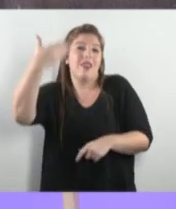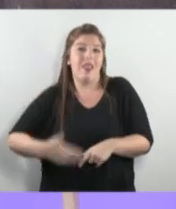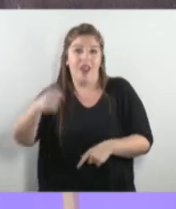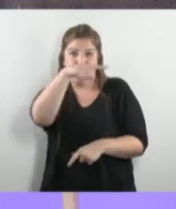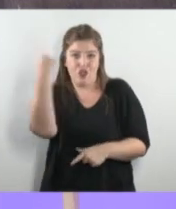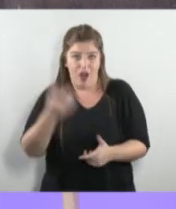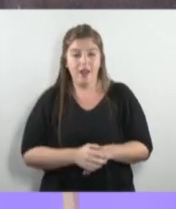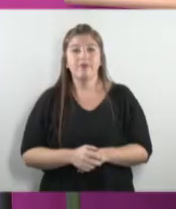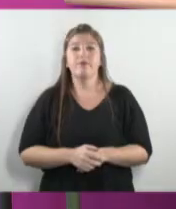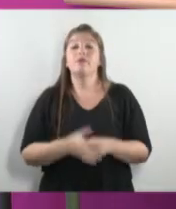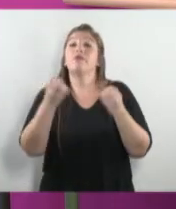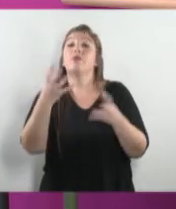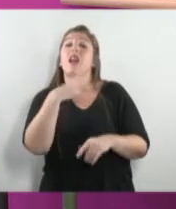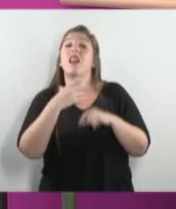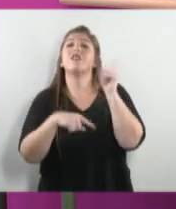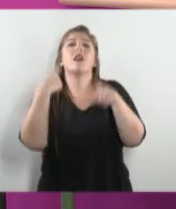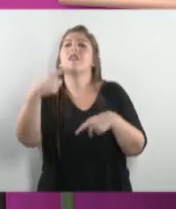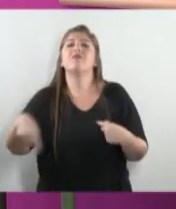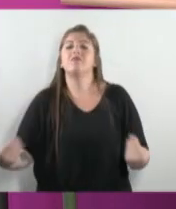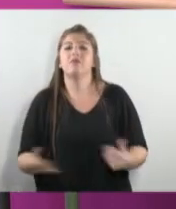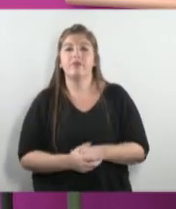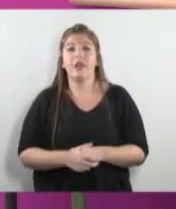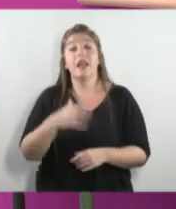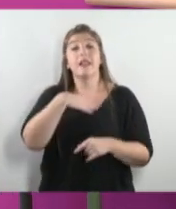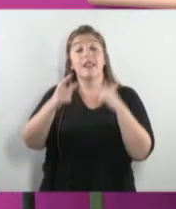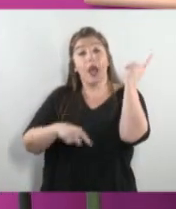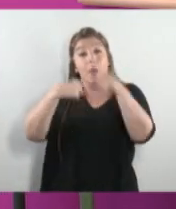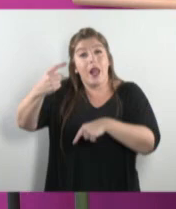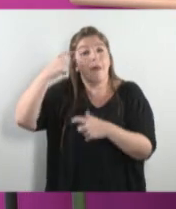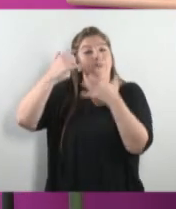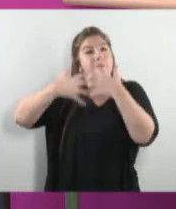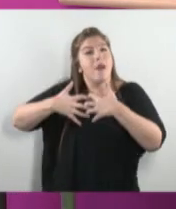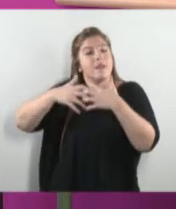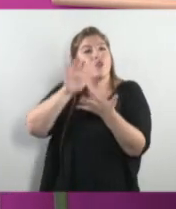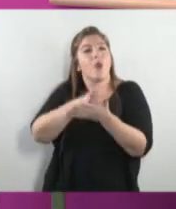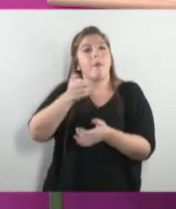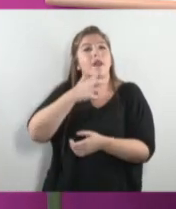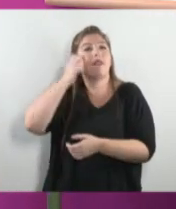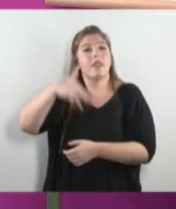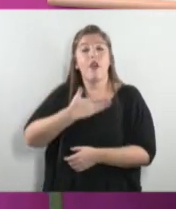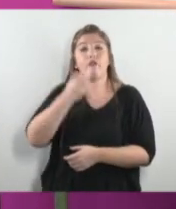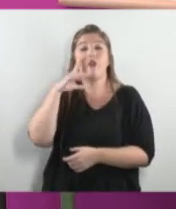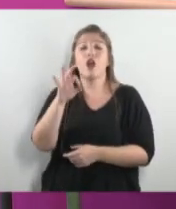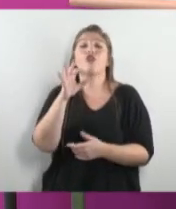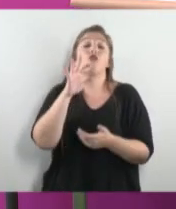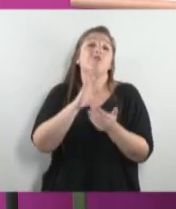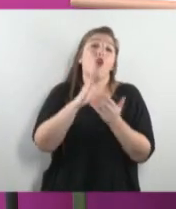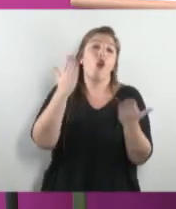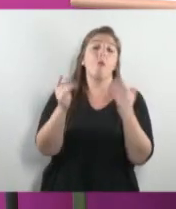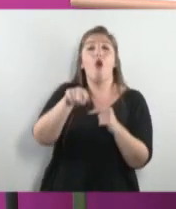tenemos la clase que viene? La clase que viene vamos a pensar en el Martín Fierro en función de otras